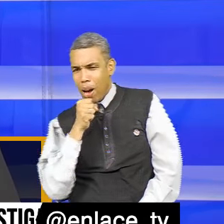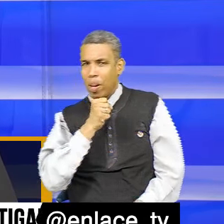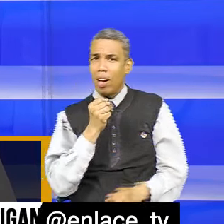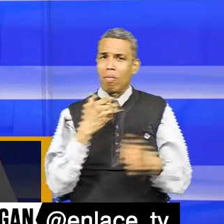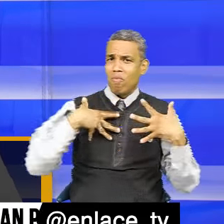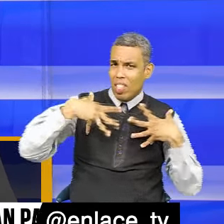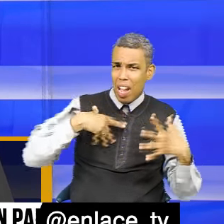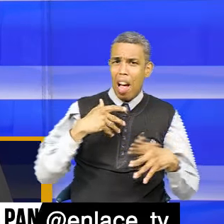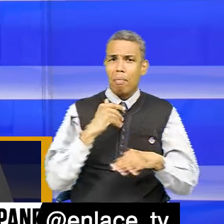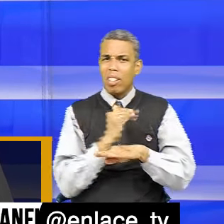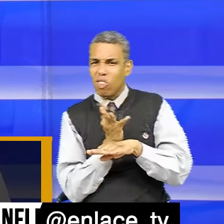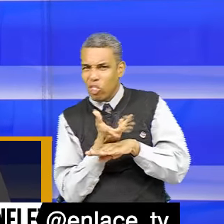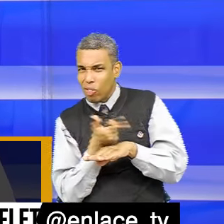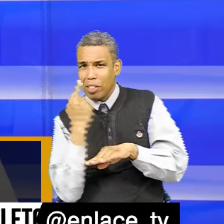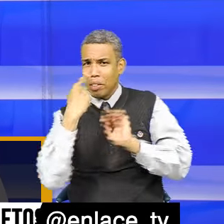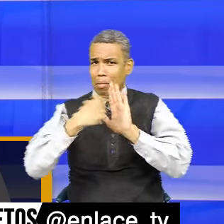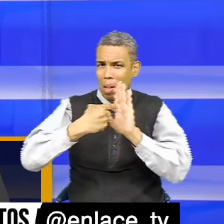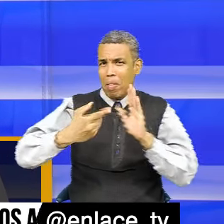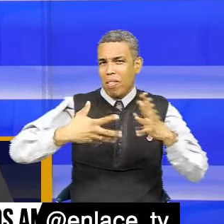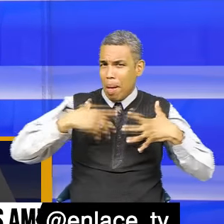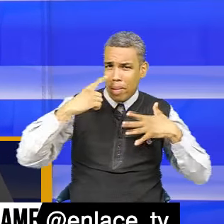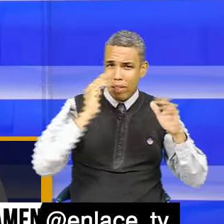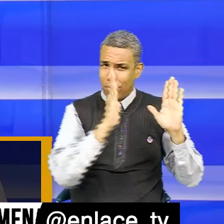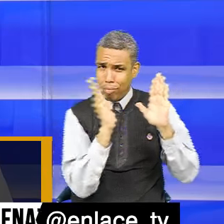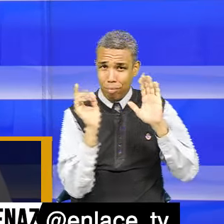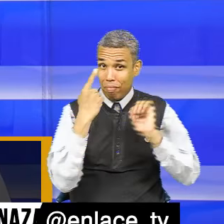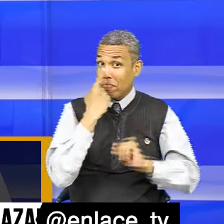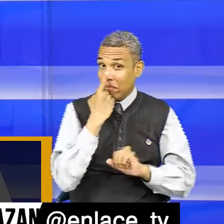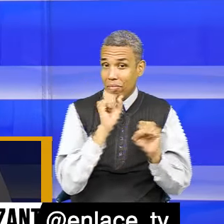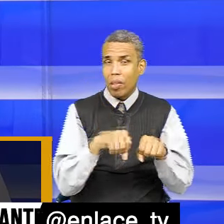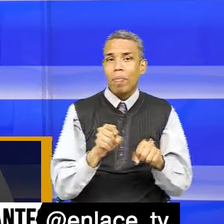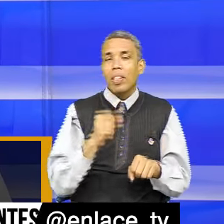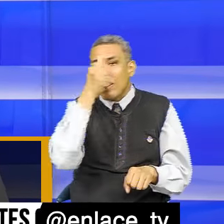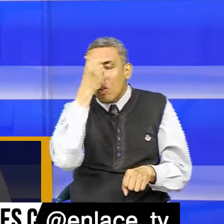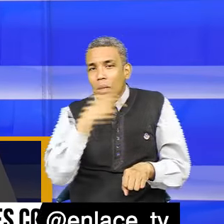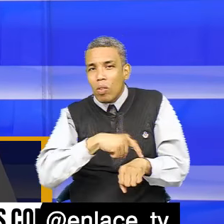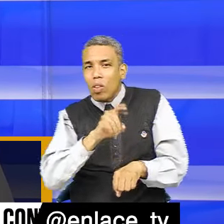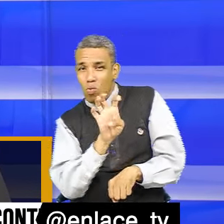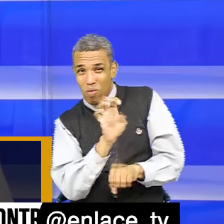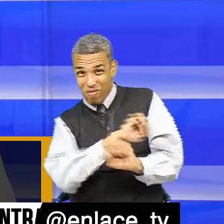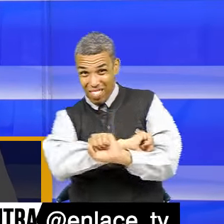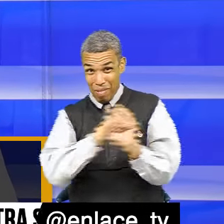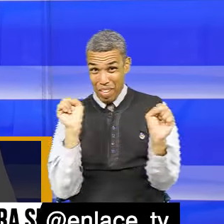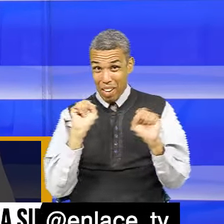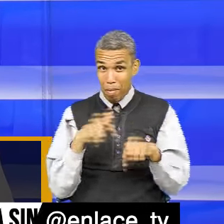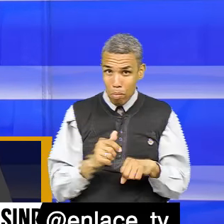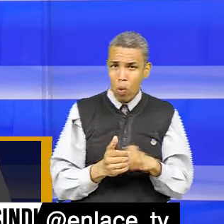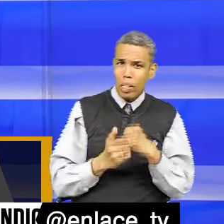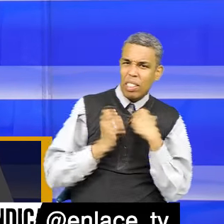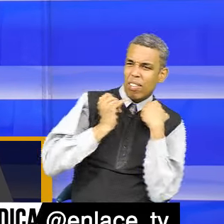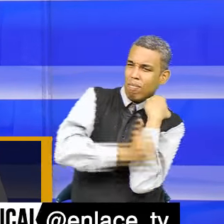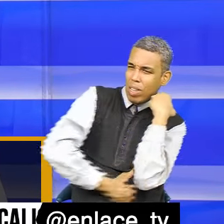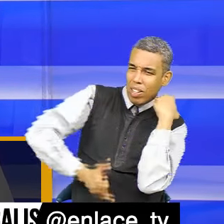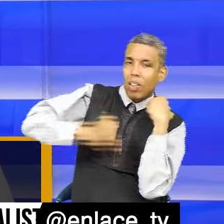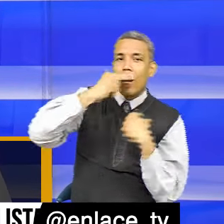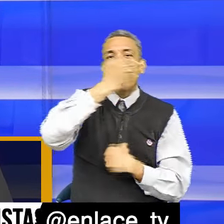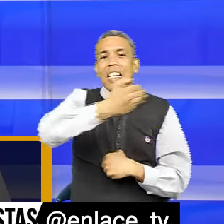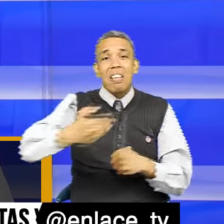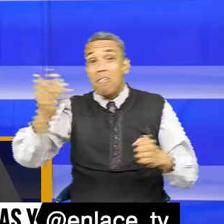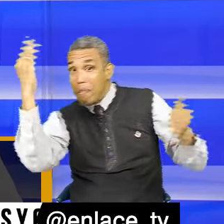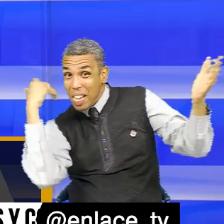artísticas y muchas cosas, obras de teatro. Y el día domingo a partir de las 9 de la mañana, una espectacular recrovía para todos los niños de Barranca